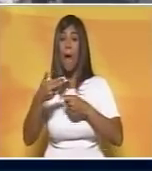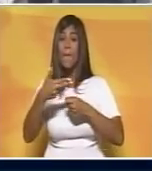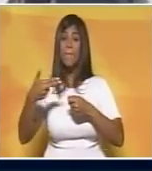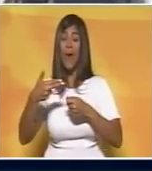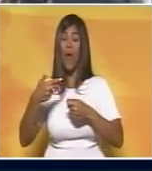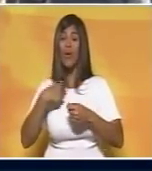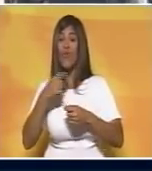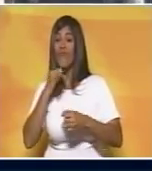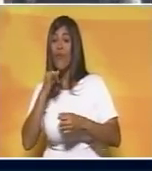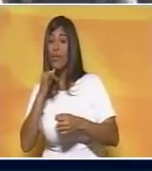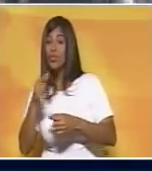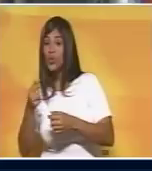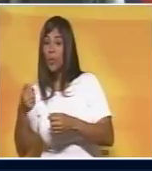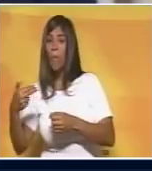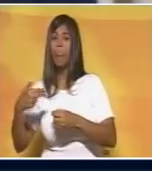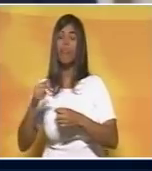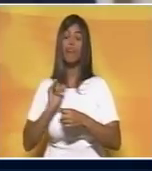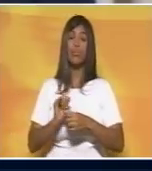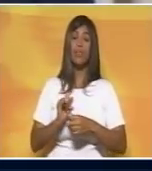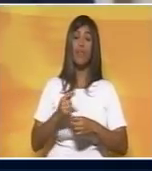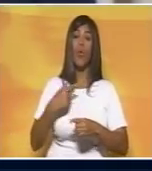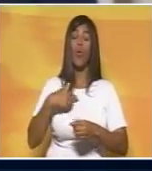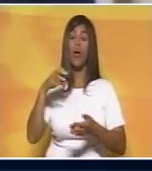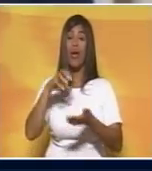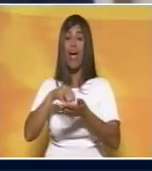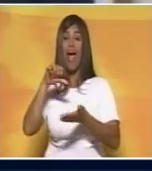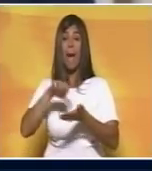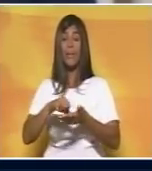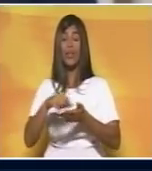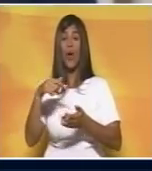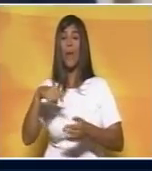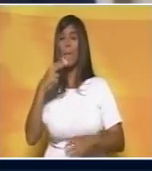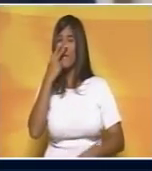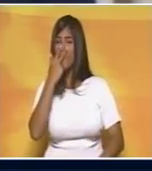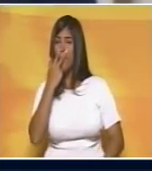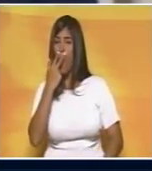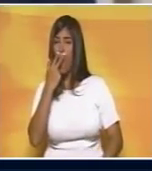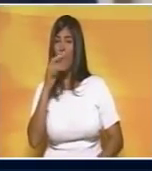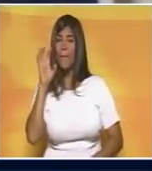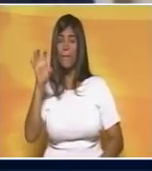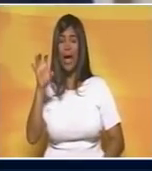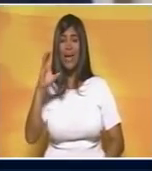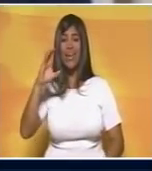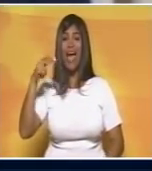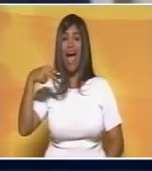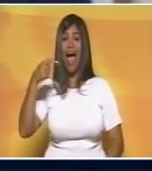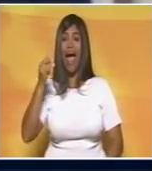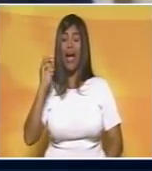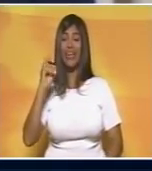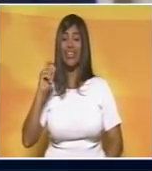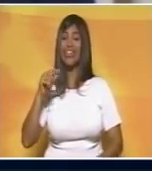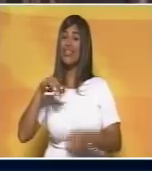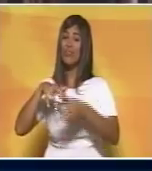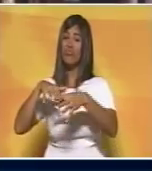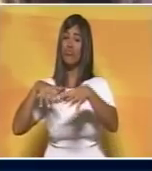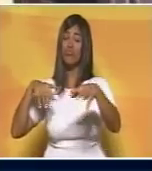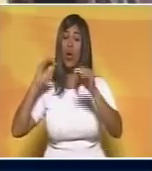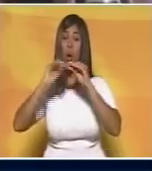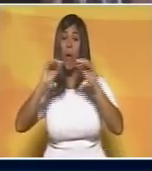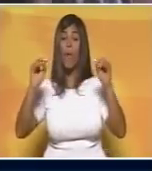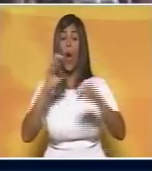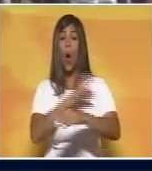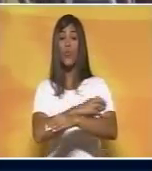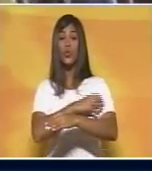las manifestaciones. En Puerto Príncipe, la capital del empobrecido país caribeño, centenares de personas convocadas por la oposición y